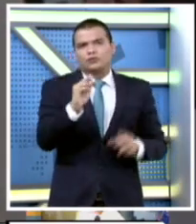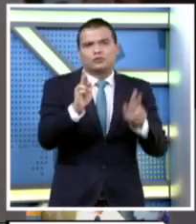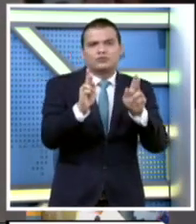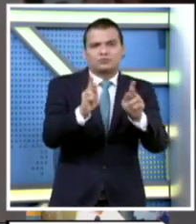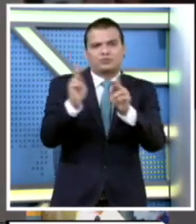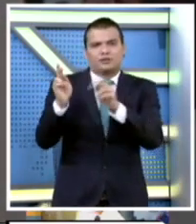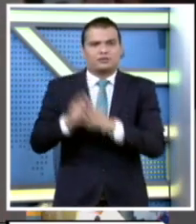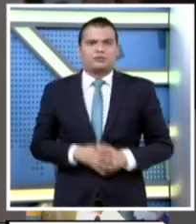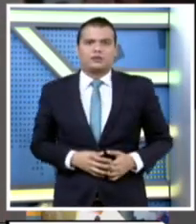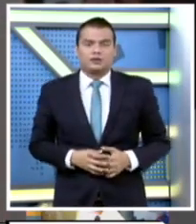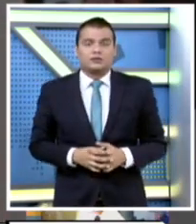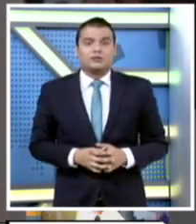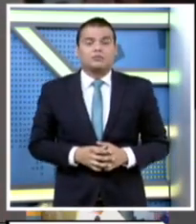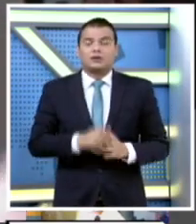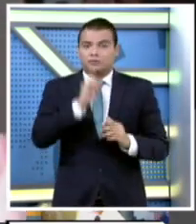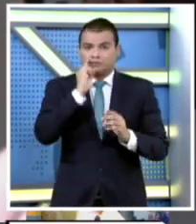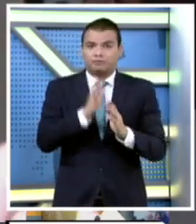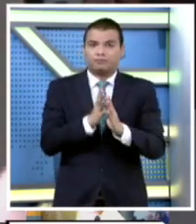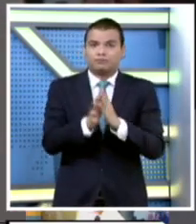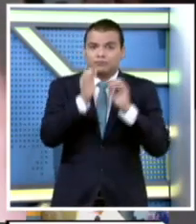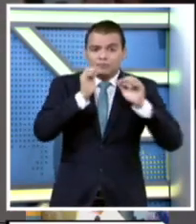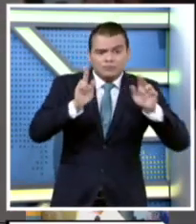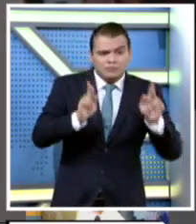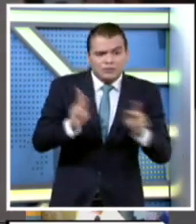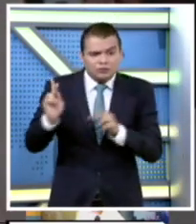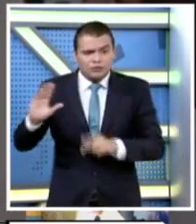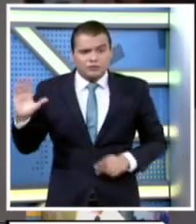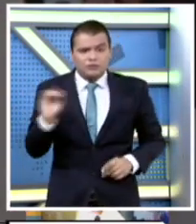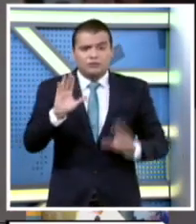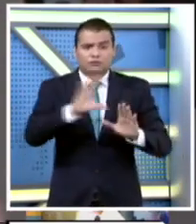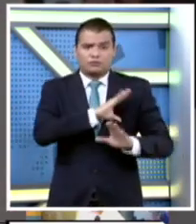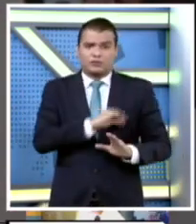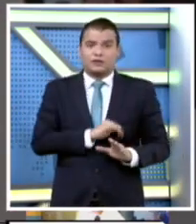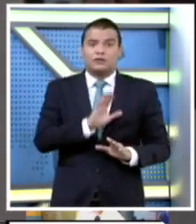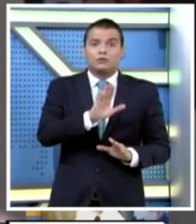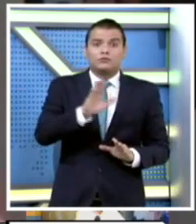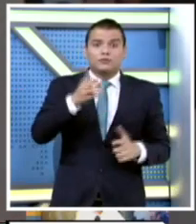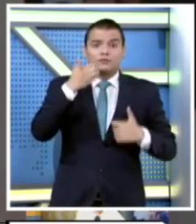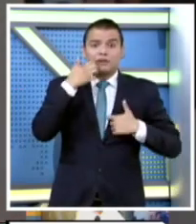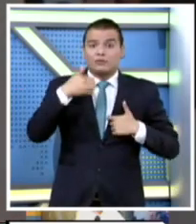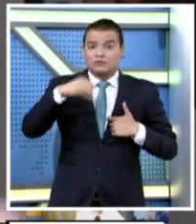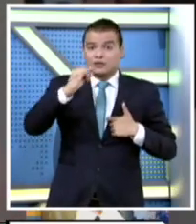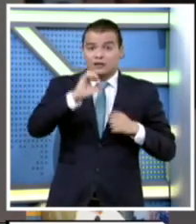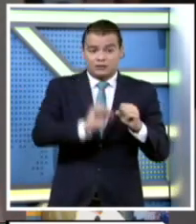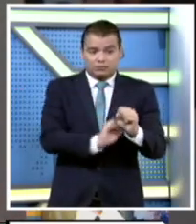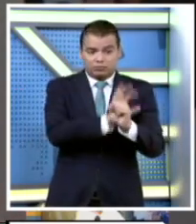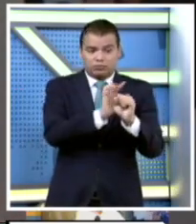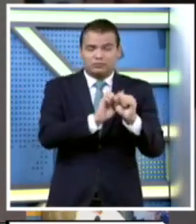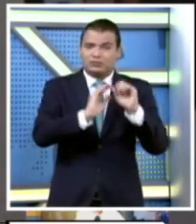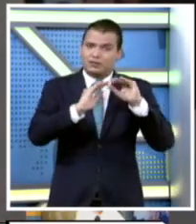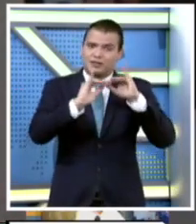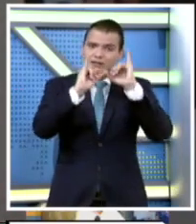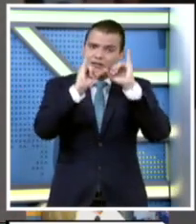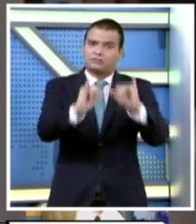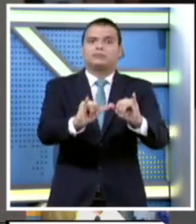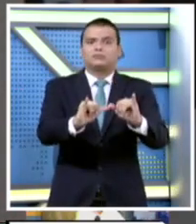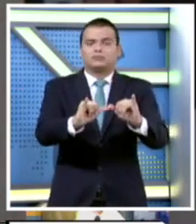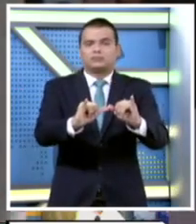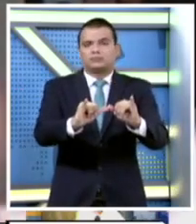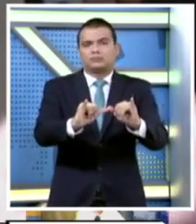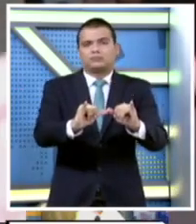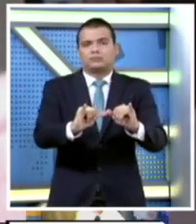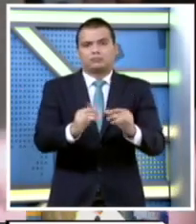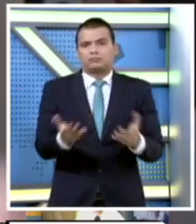Pero señalarle a todo el ciudadano de Cali, si usted es COVID-19 positivo, quédese guardado.